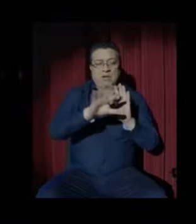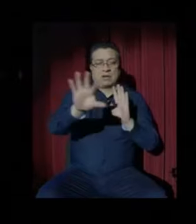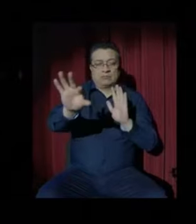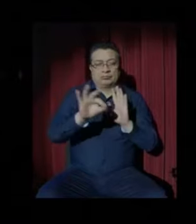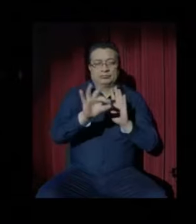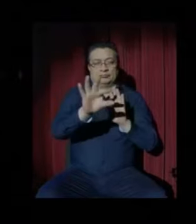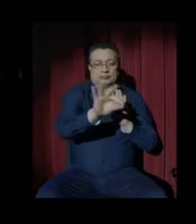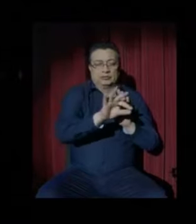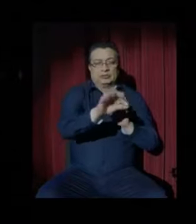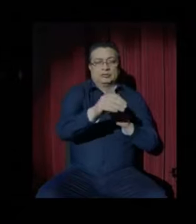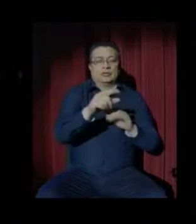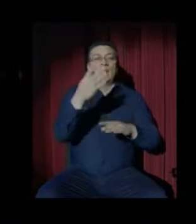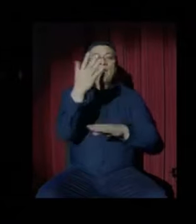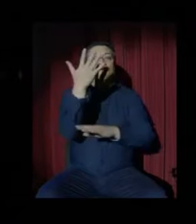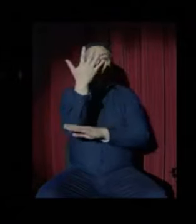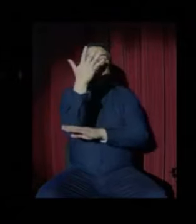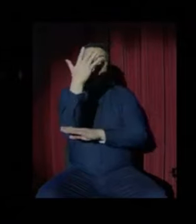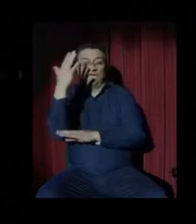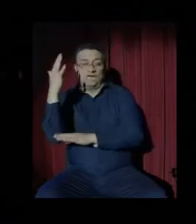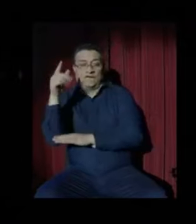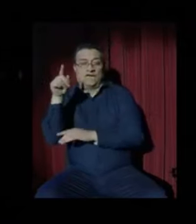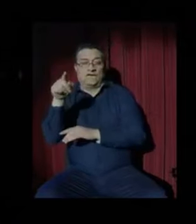de bosqu